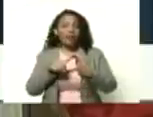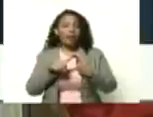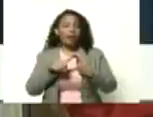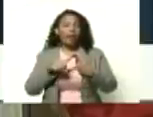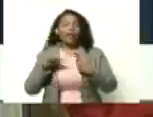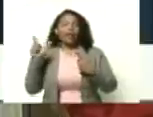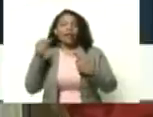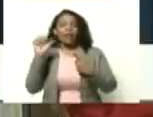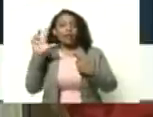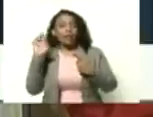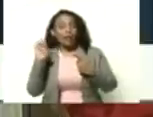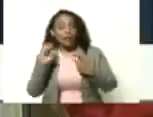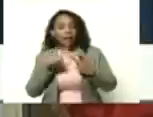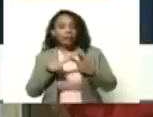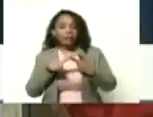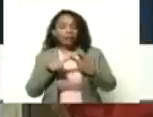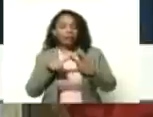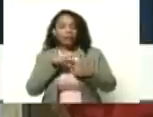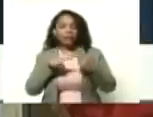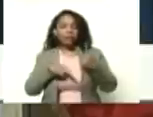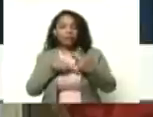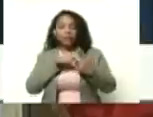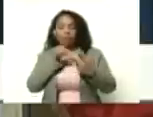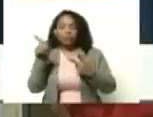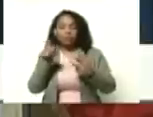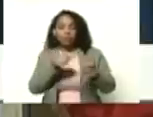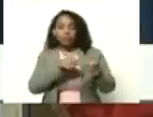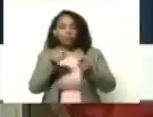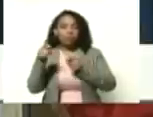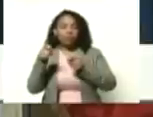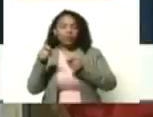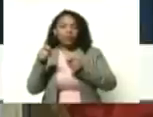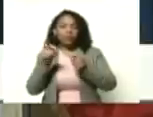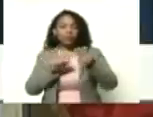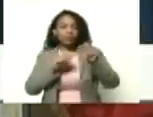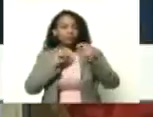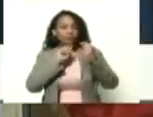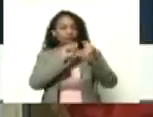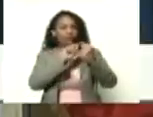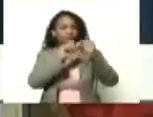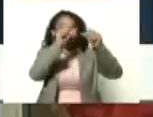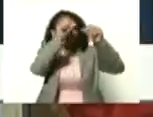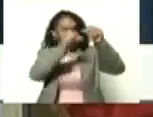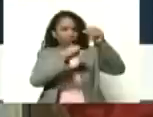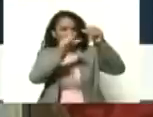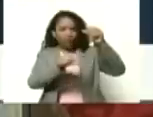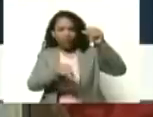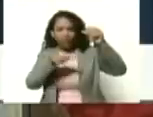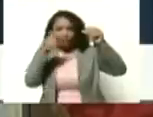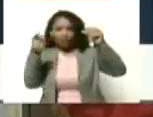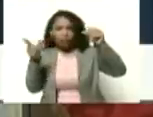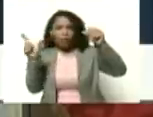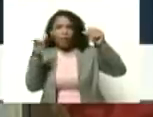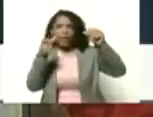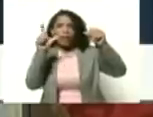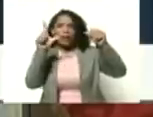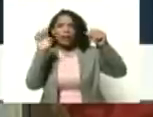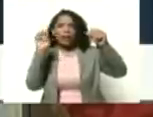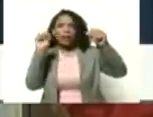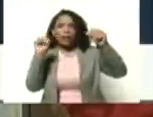esto nos lleva entonces a entrevistar a él en castellano